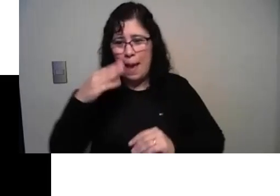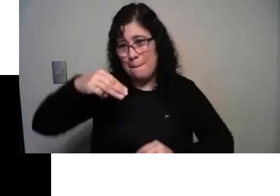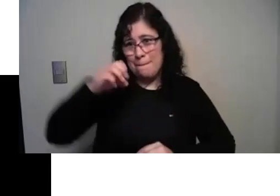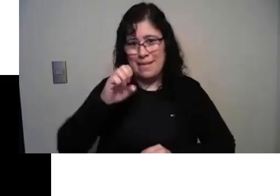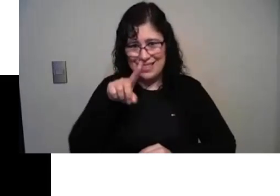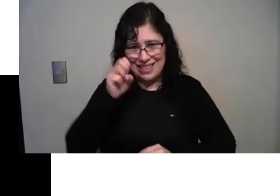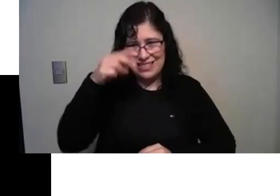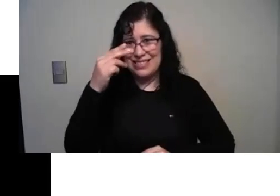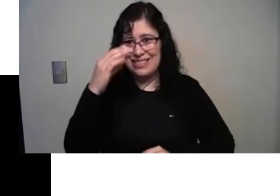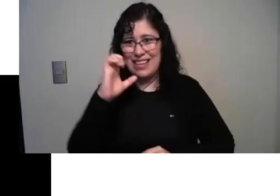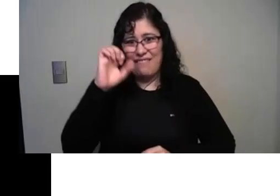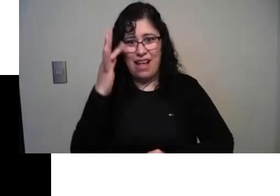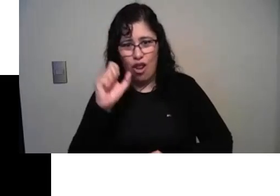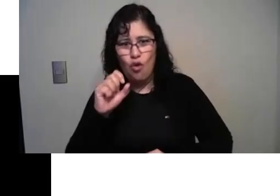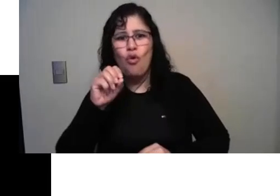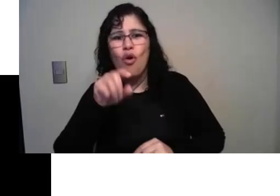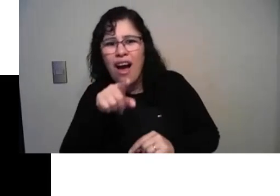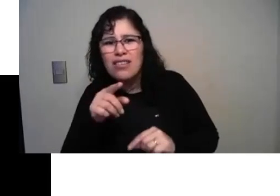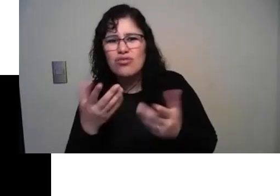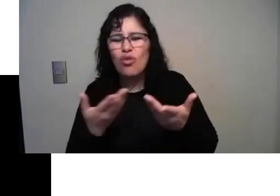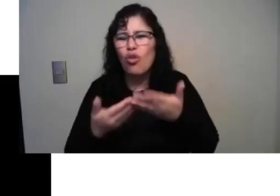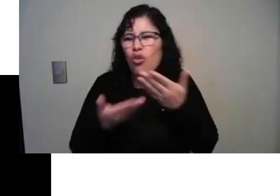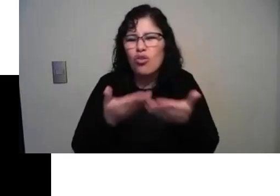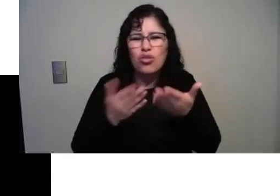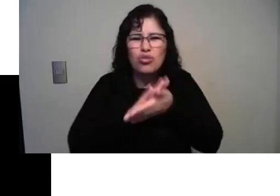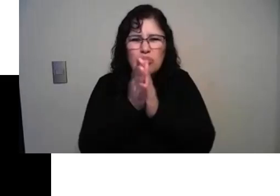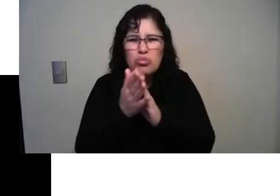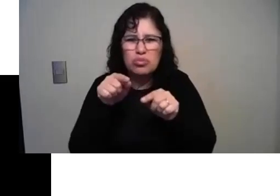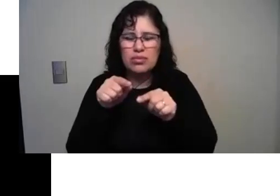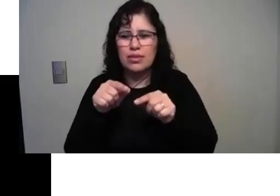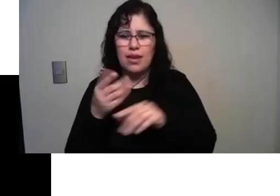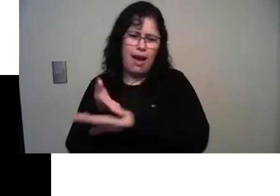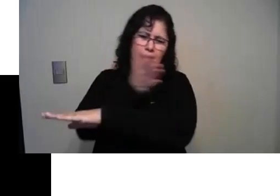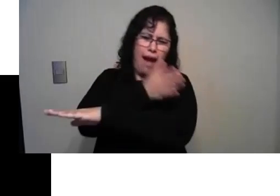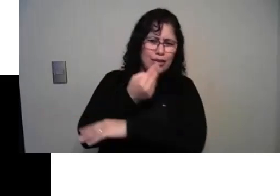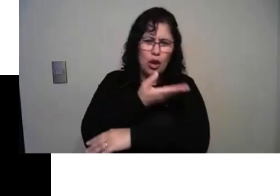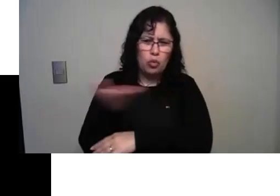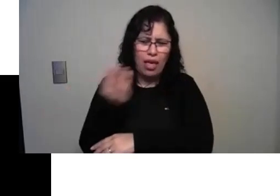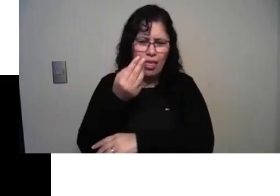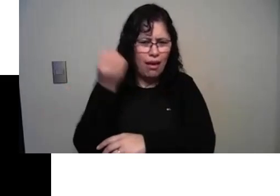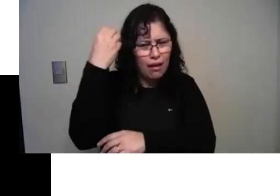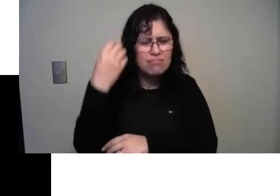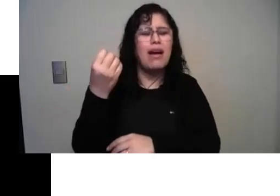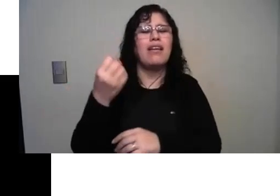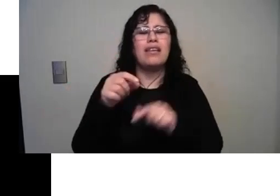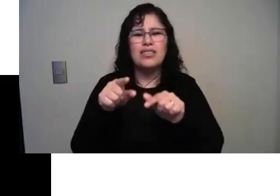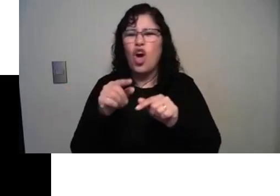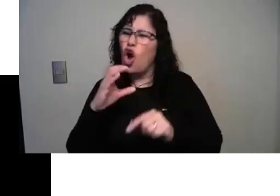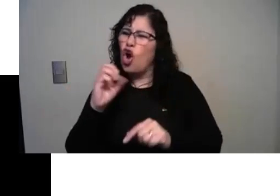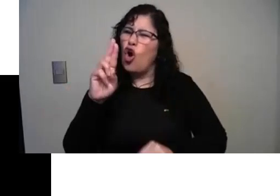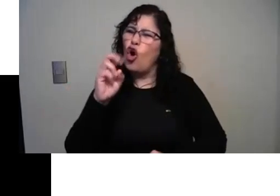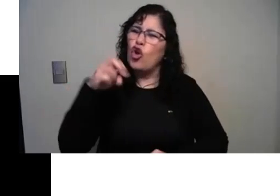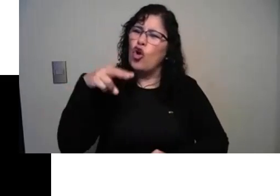Todo esto corresponde a lo que ustedes pudieran haber visto como corona radiada, ¿ya? Que